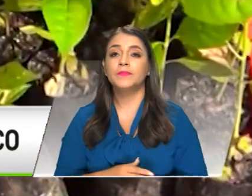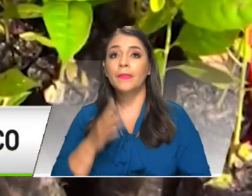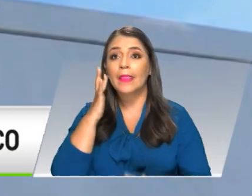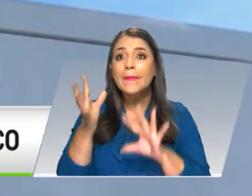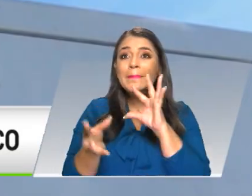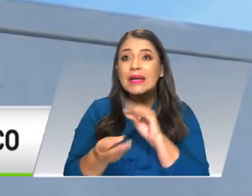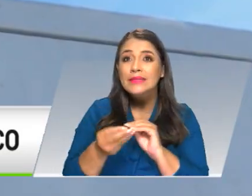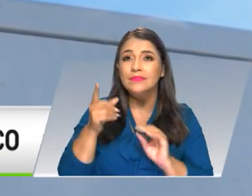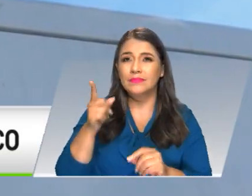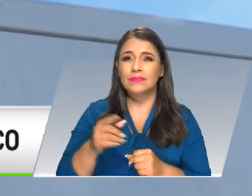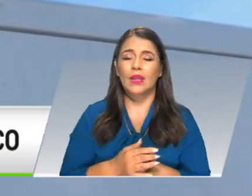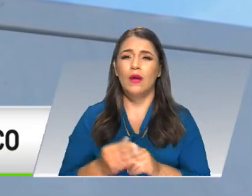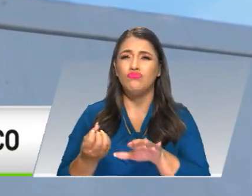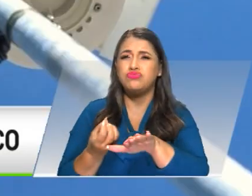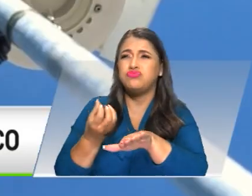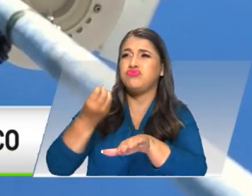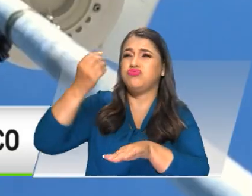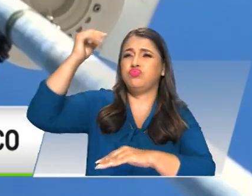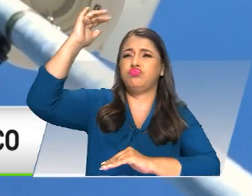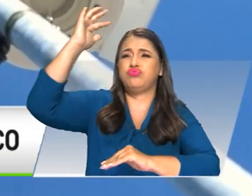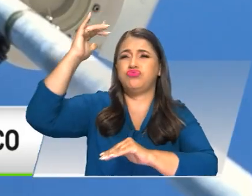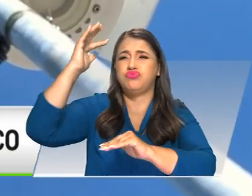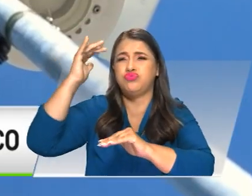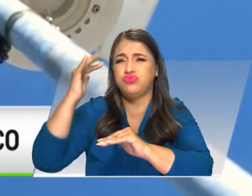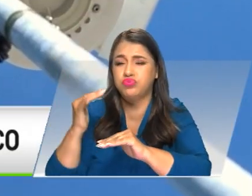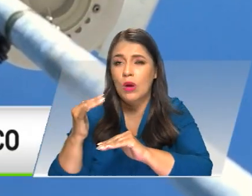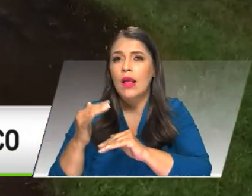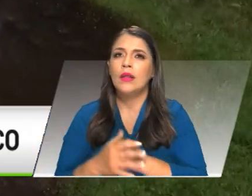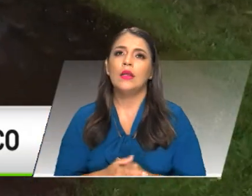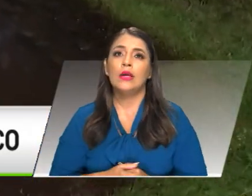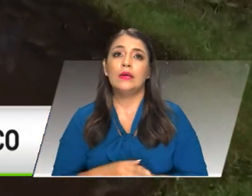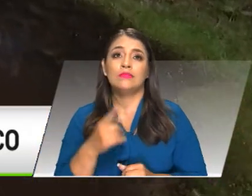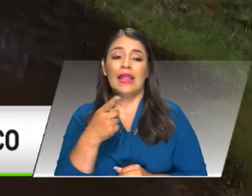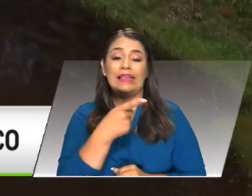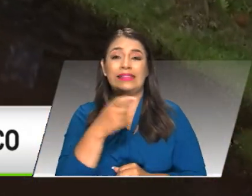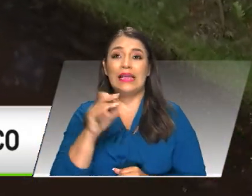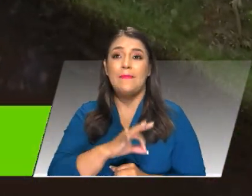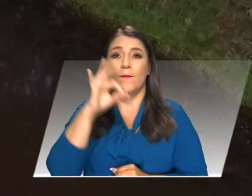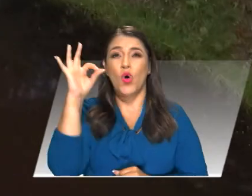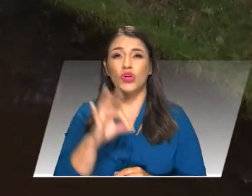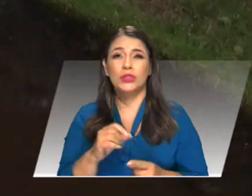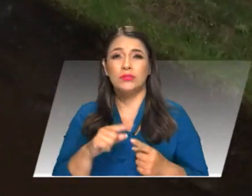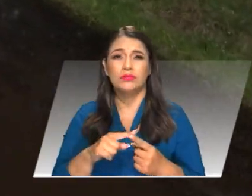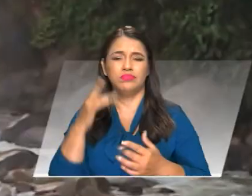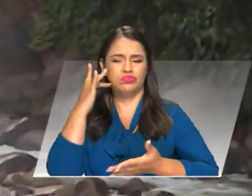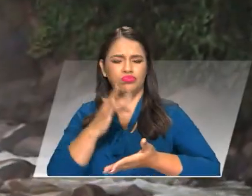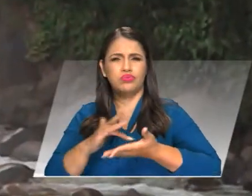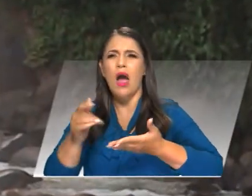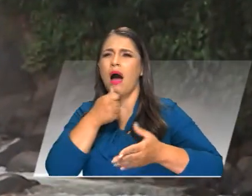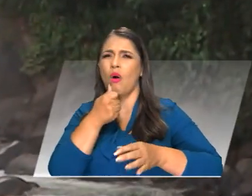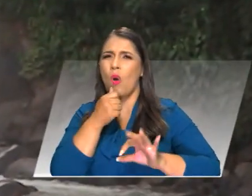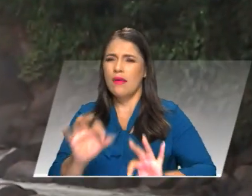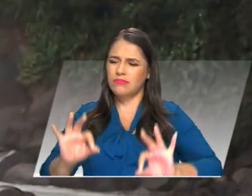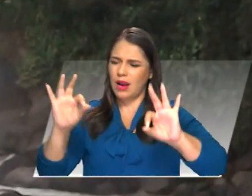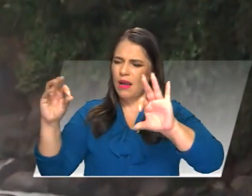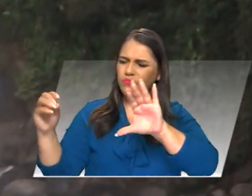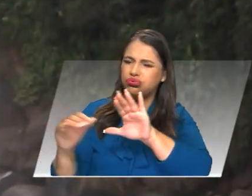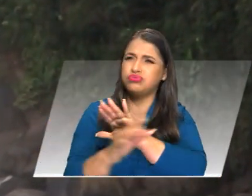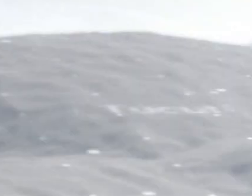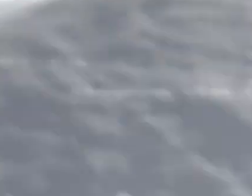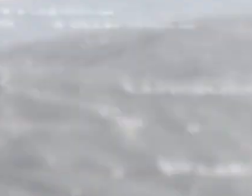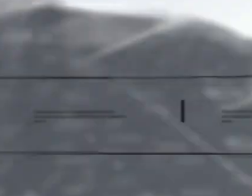reducción de los de gases de efecto invernadero la región trabaja en lograr el 100% en saneamiento básico urbano y regresa al agua de calidad a los diferentes